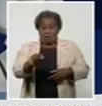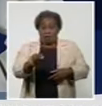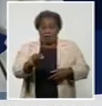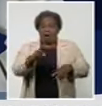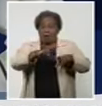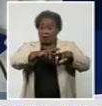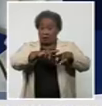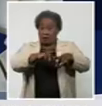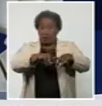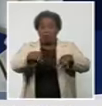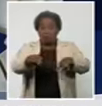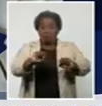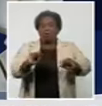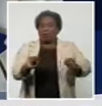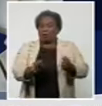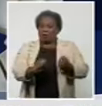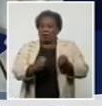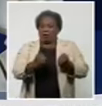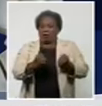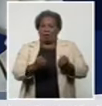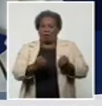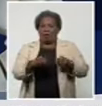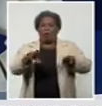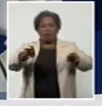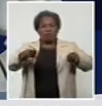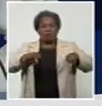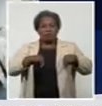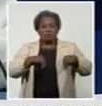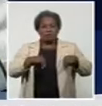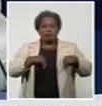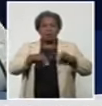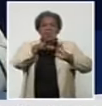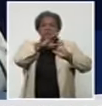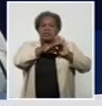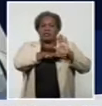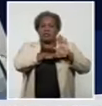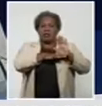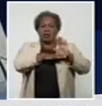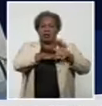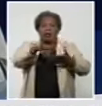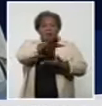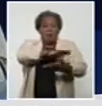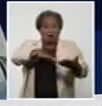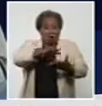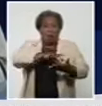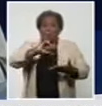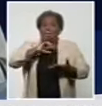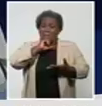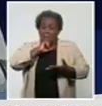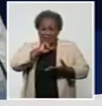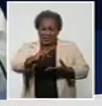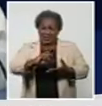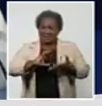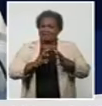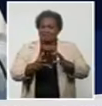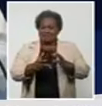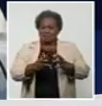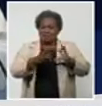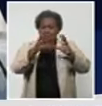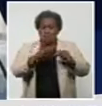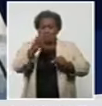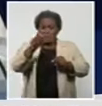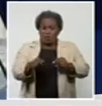ha obligado a adoptar un grupo de medidas en este lugar, un área muy compleja por el número de